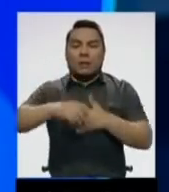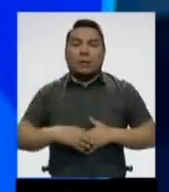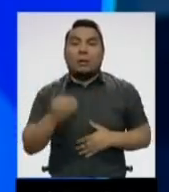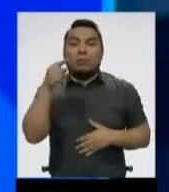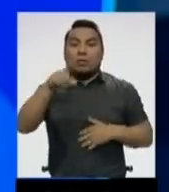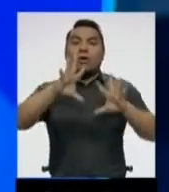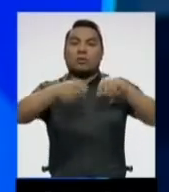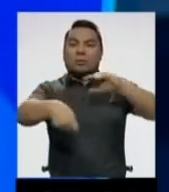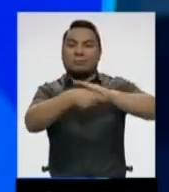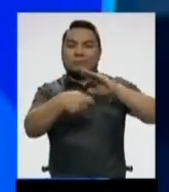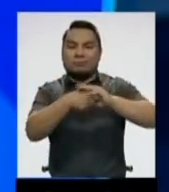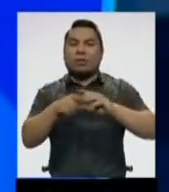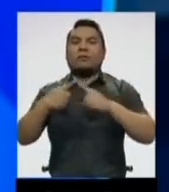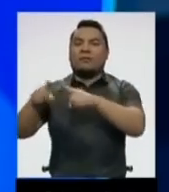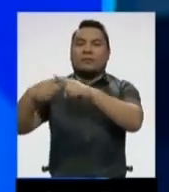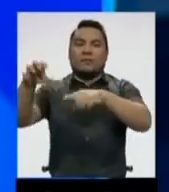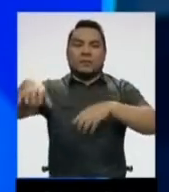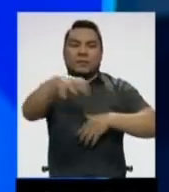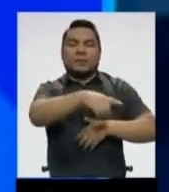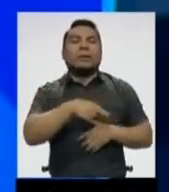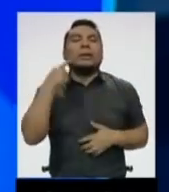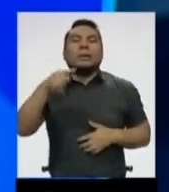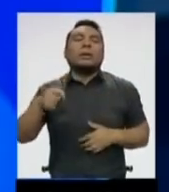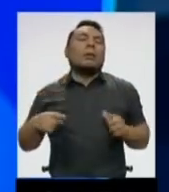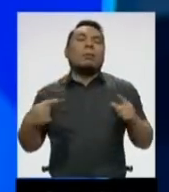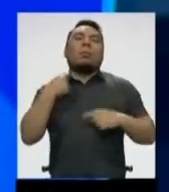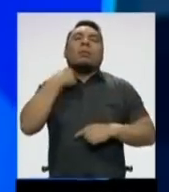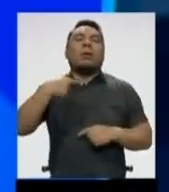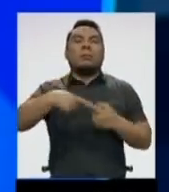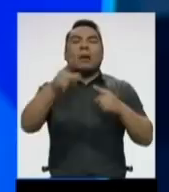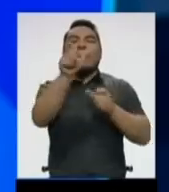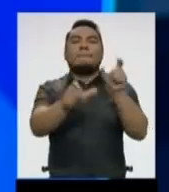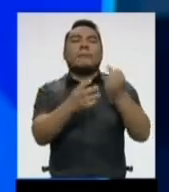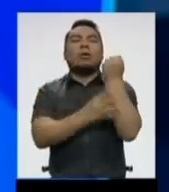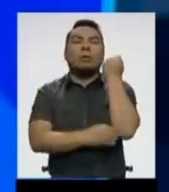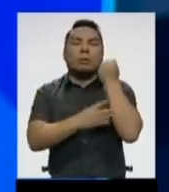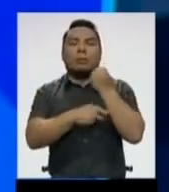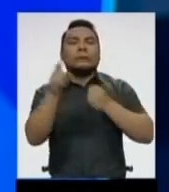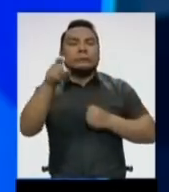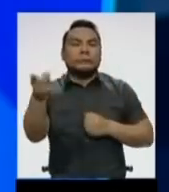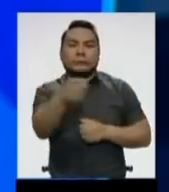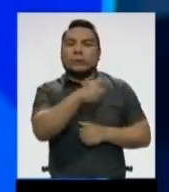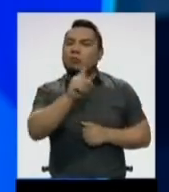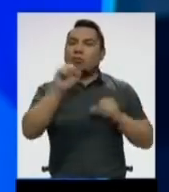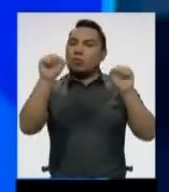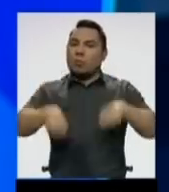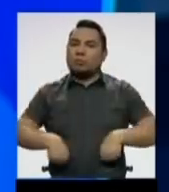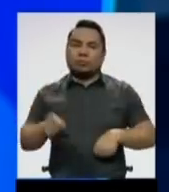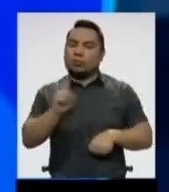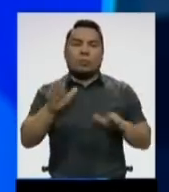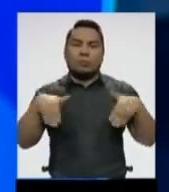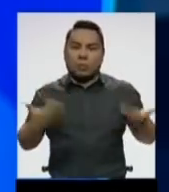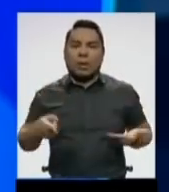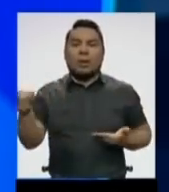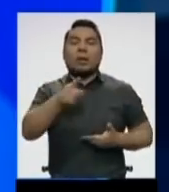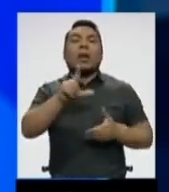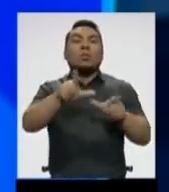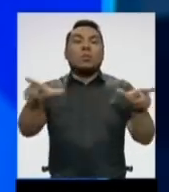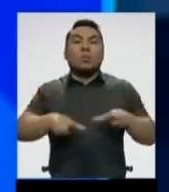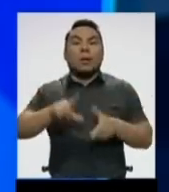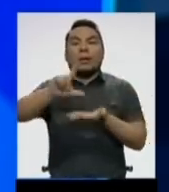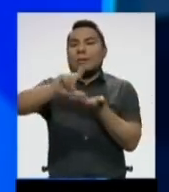la corrupción sobre todo golpea a los más necesitados y eso no es posible en una ciudad como